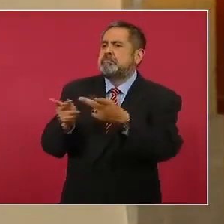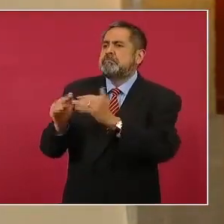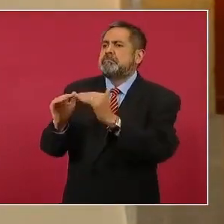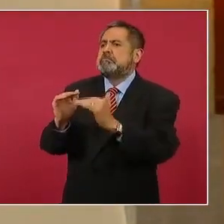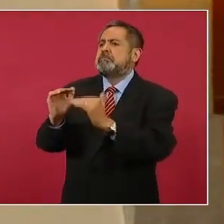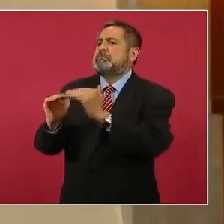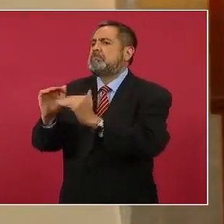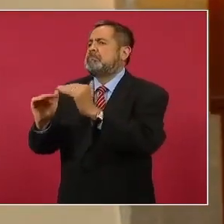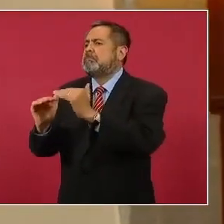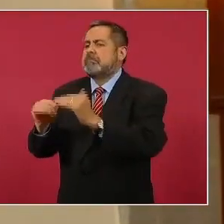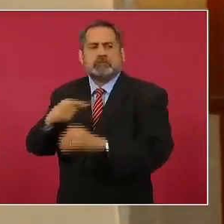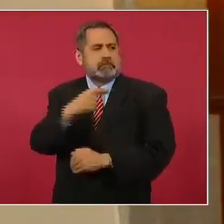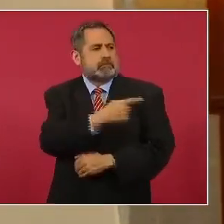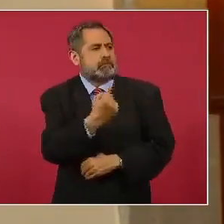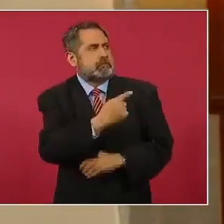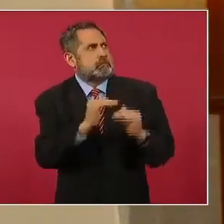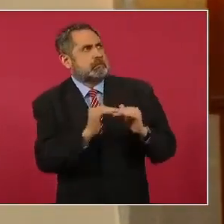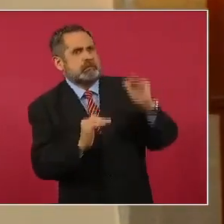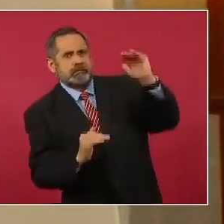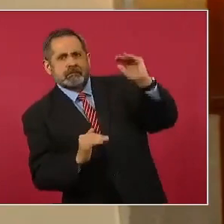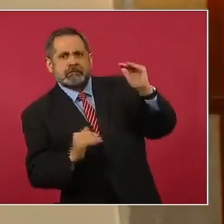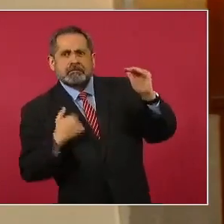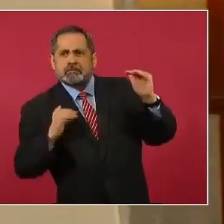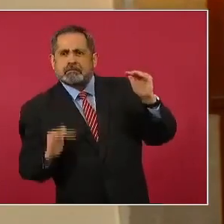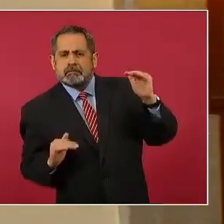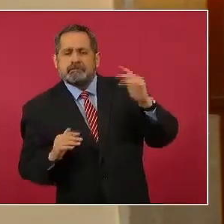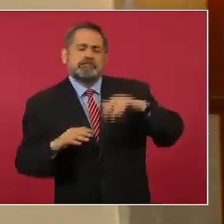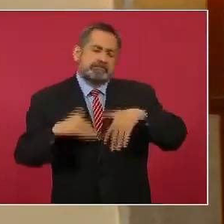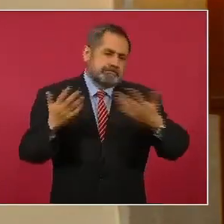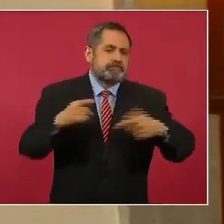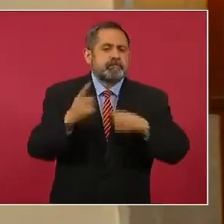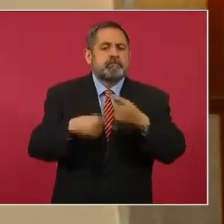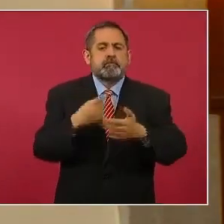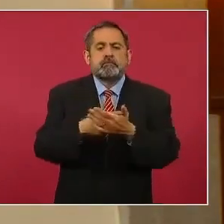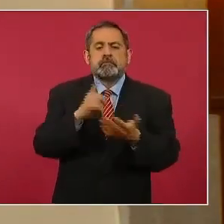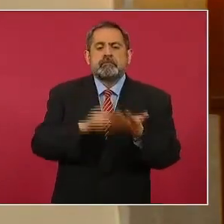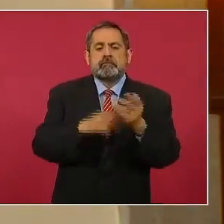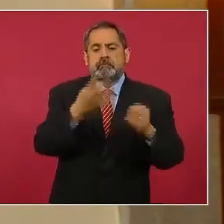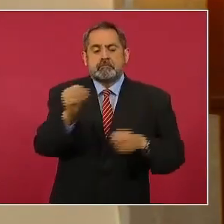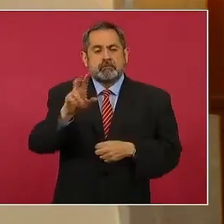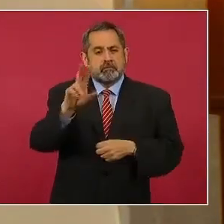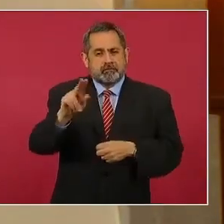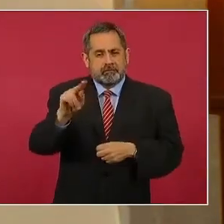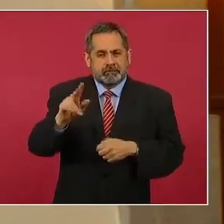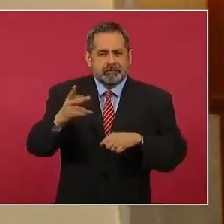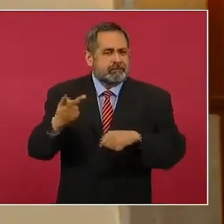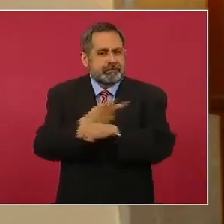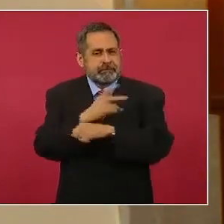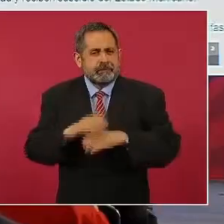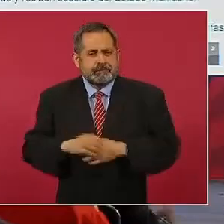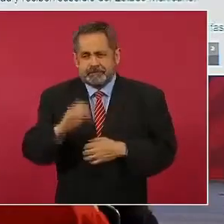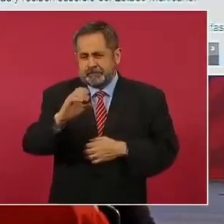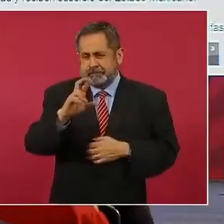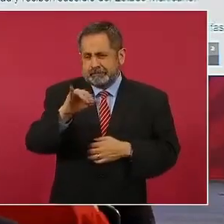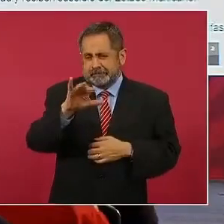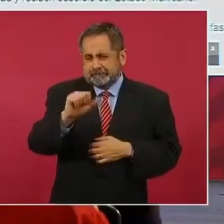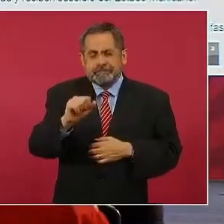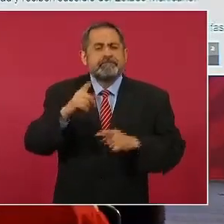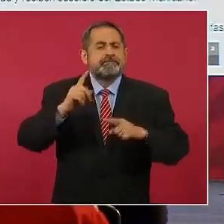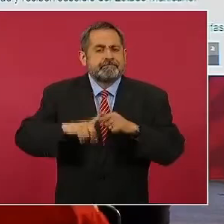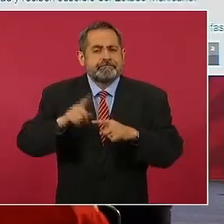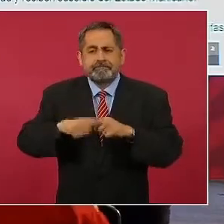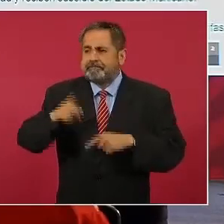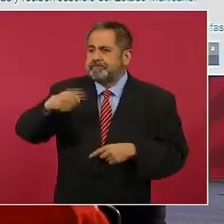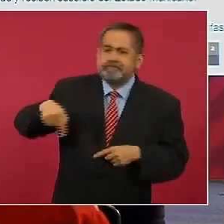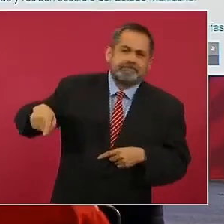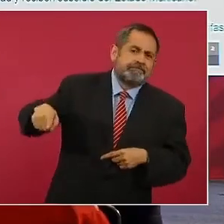país. La desigualdad crece mucho en los años 80 y con el neoliberalismo, porque entre otras cosas la crisis se carga sobre los